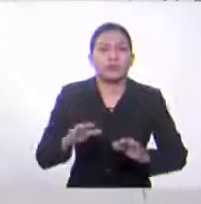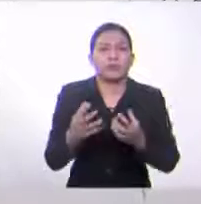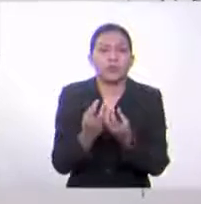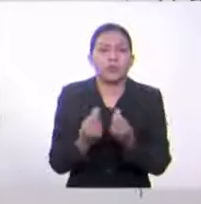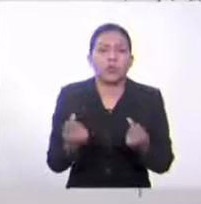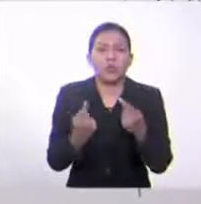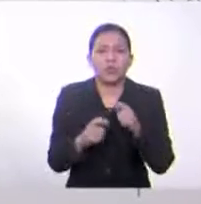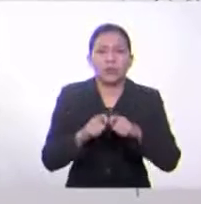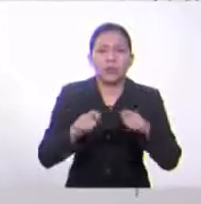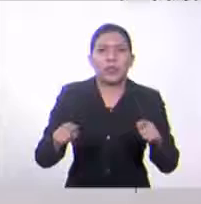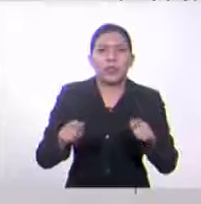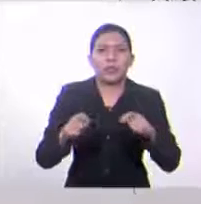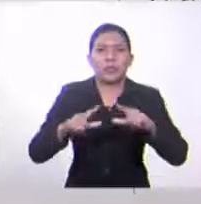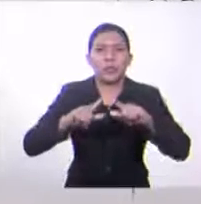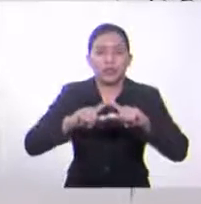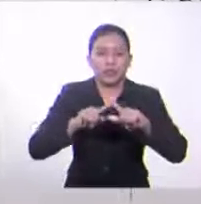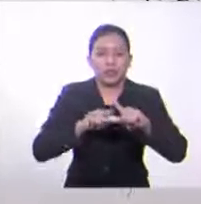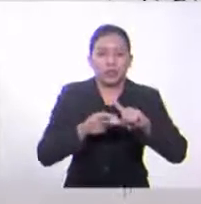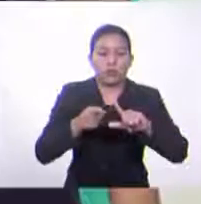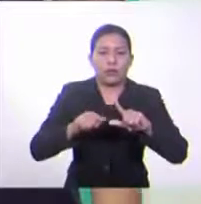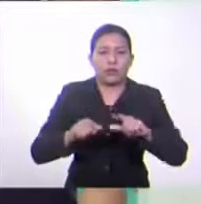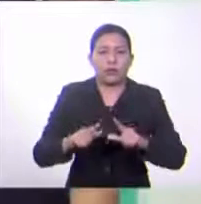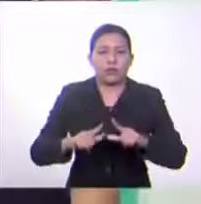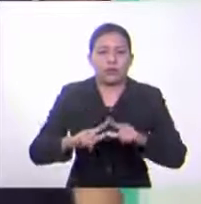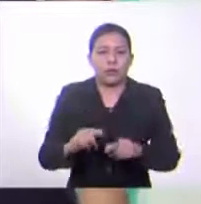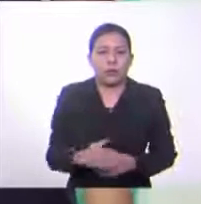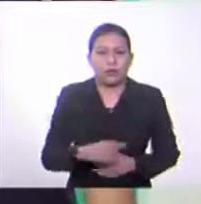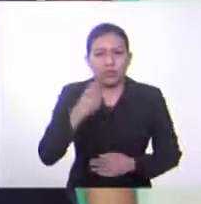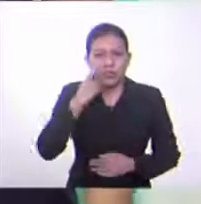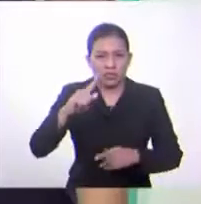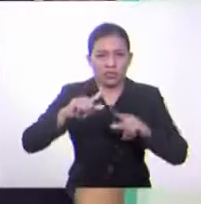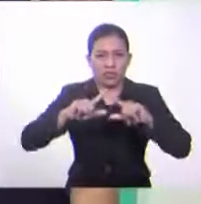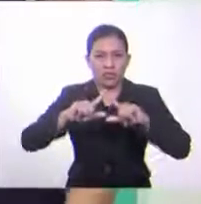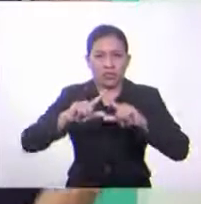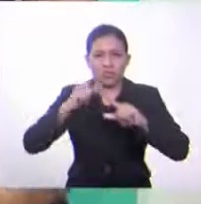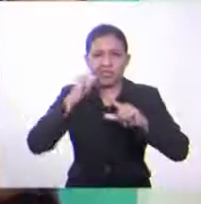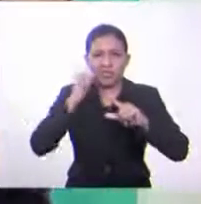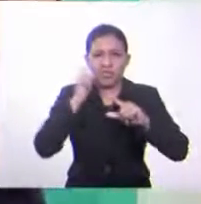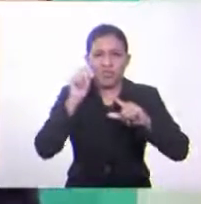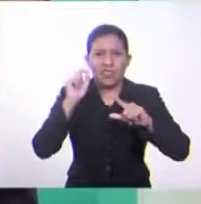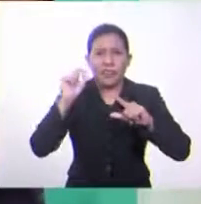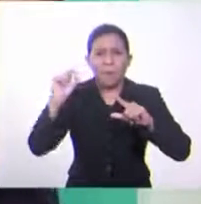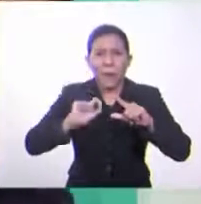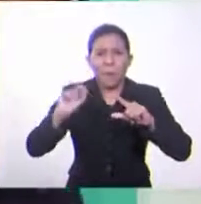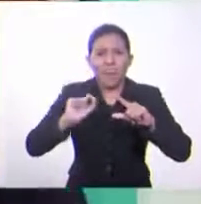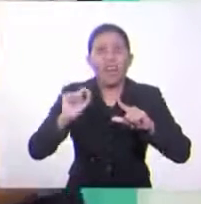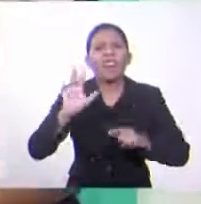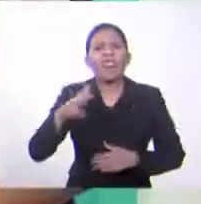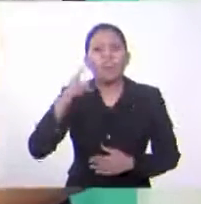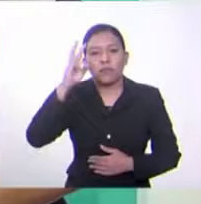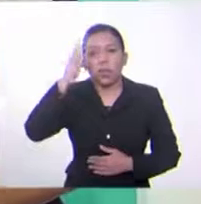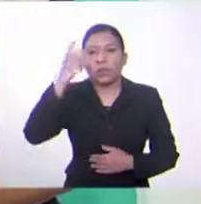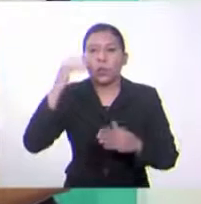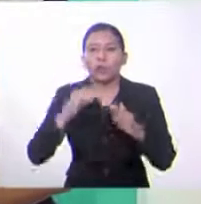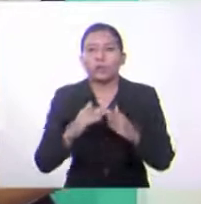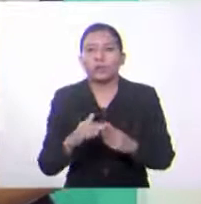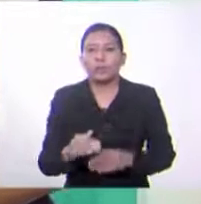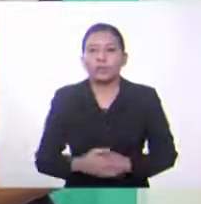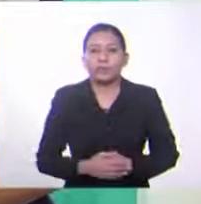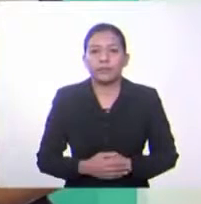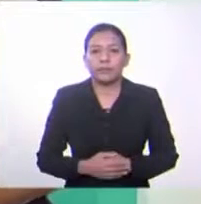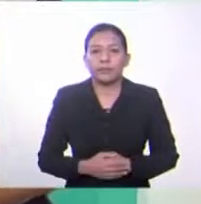los otros dos ángulos. Estas marcas que están aquí indican que estos son los lados iguales. Sí. Entonces le voy a poner aquí